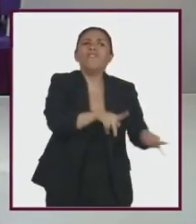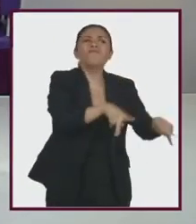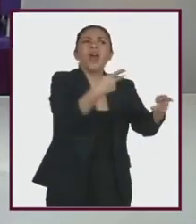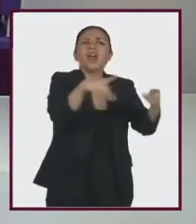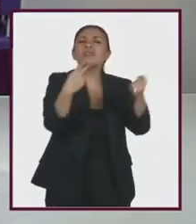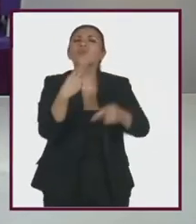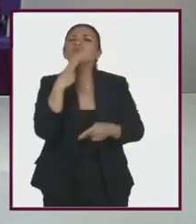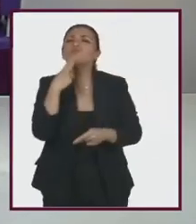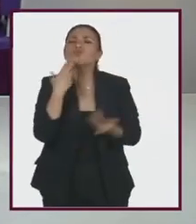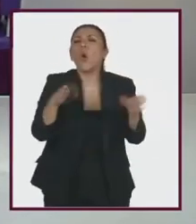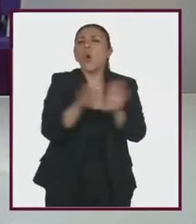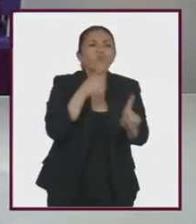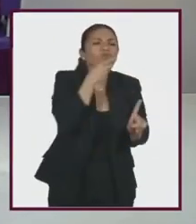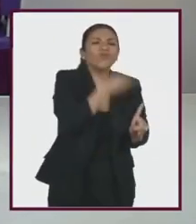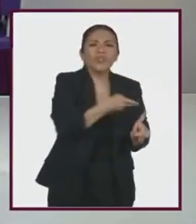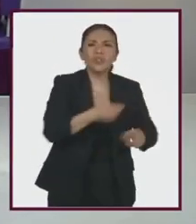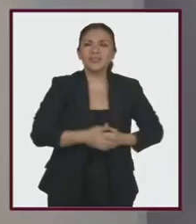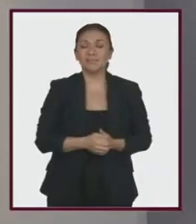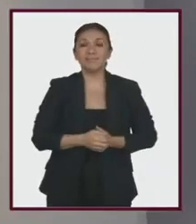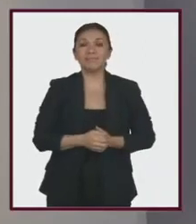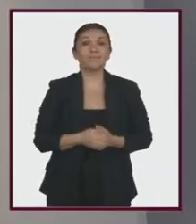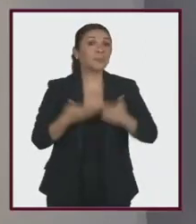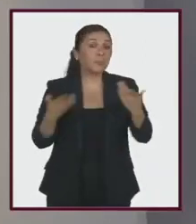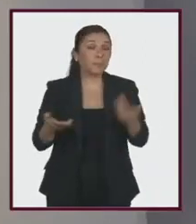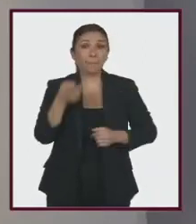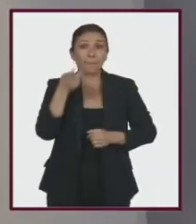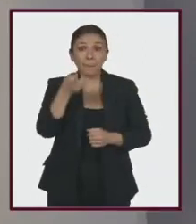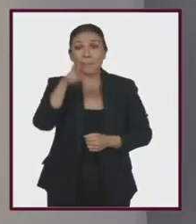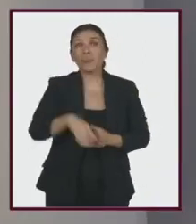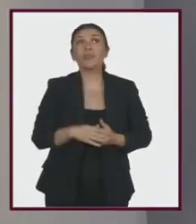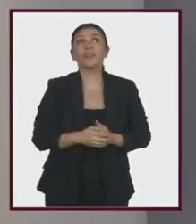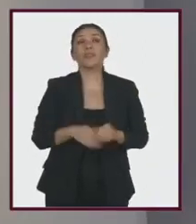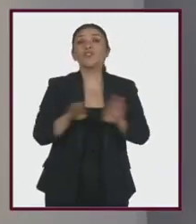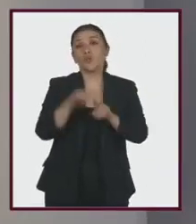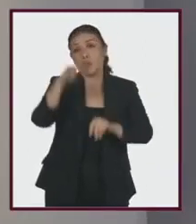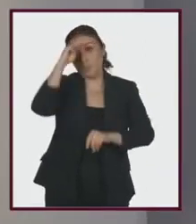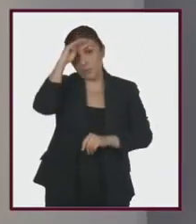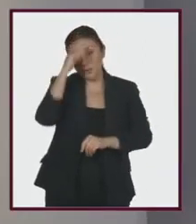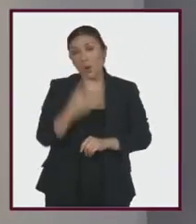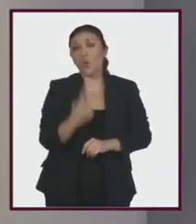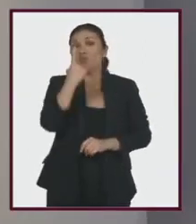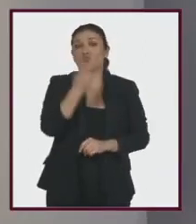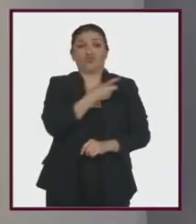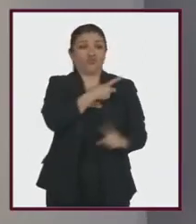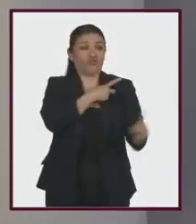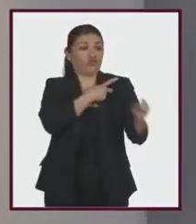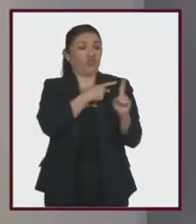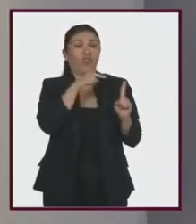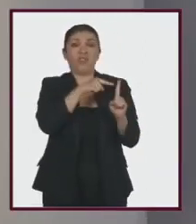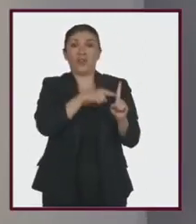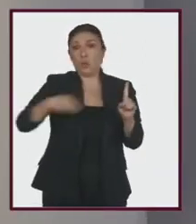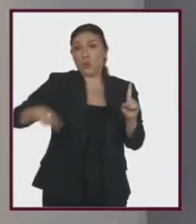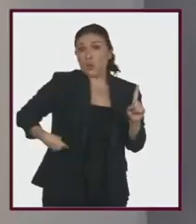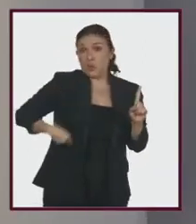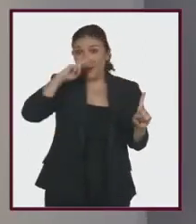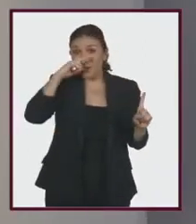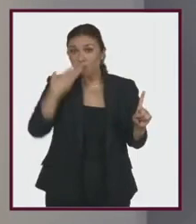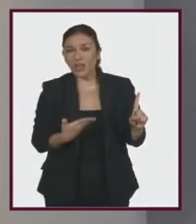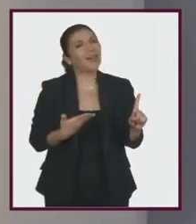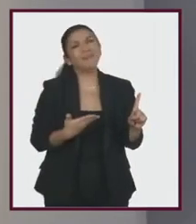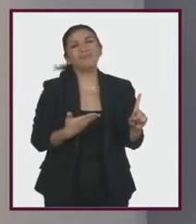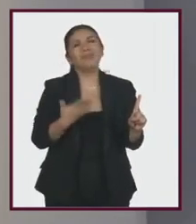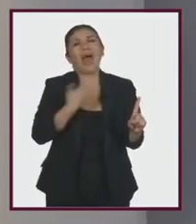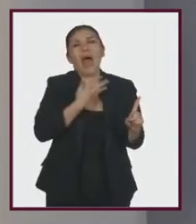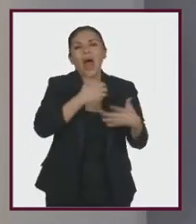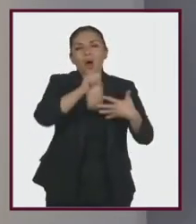rato. El consumo no es algo que sea de uno solo, incluso del que consume. Influyen